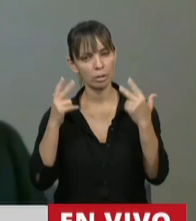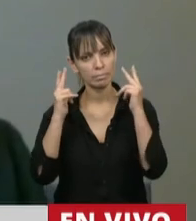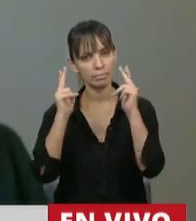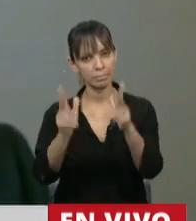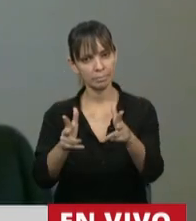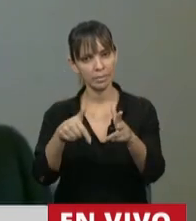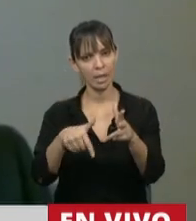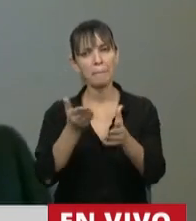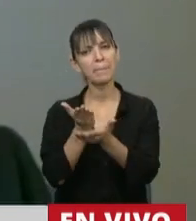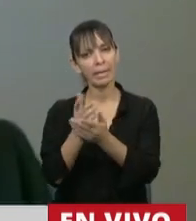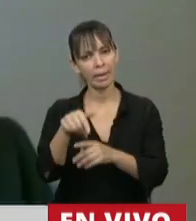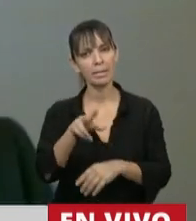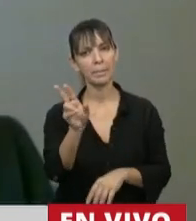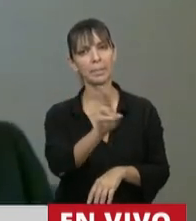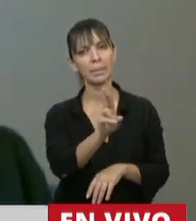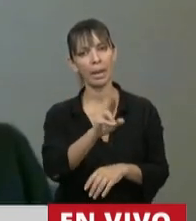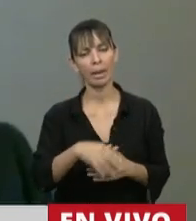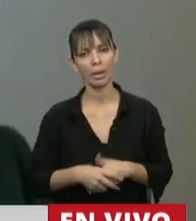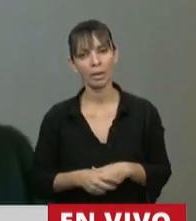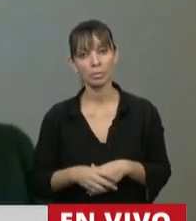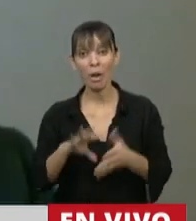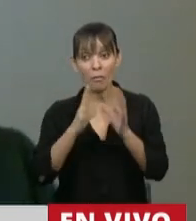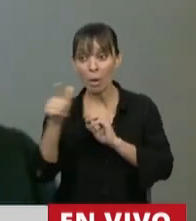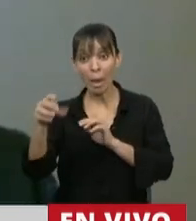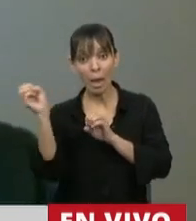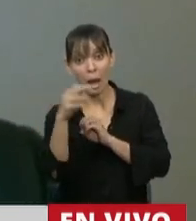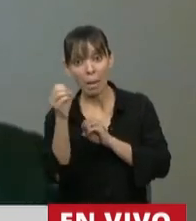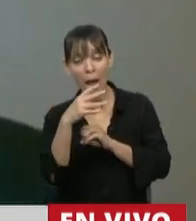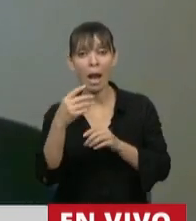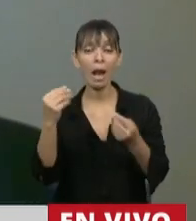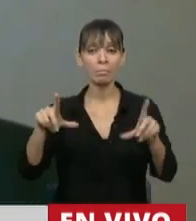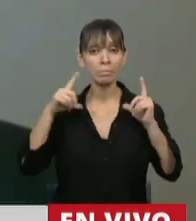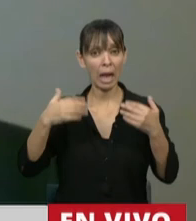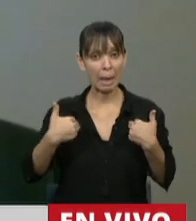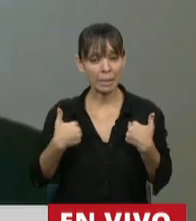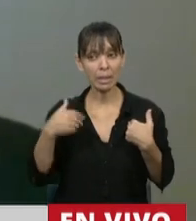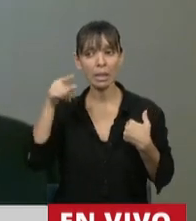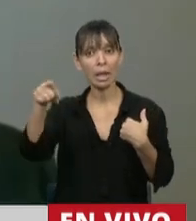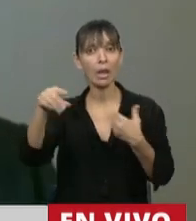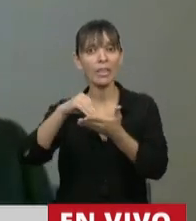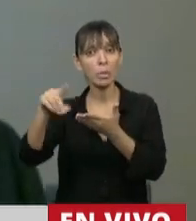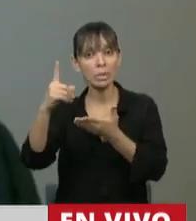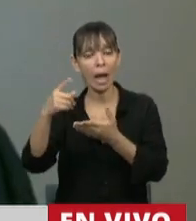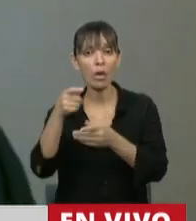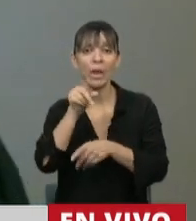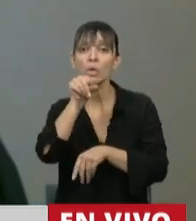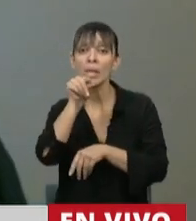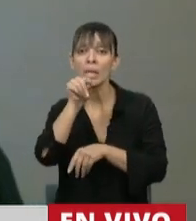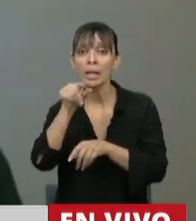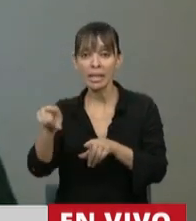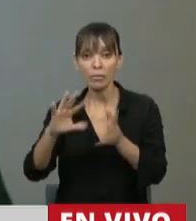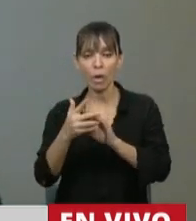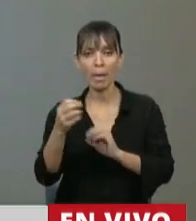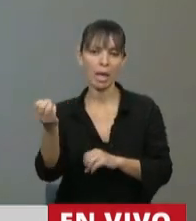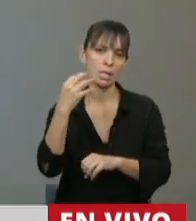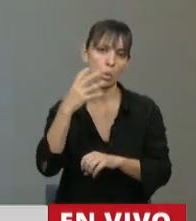esta cuestión de privilegio, porque el escrache que ha hecho por Twitter un diputado nos ha agraviado. Gracias,